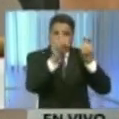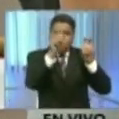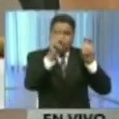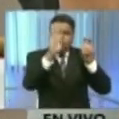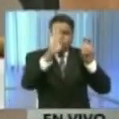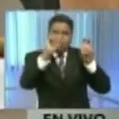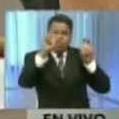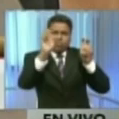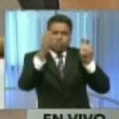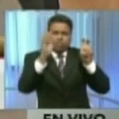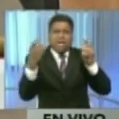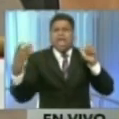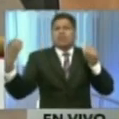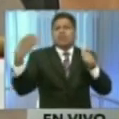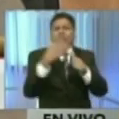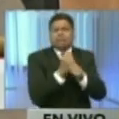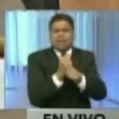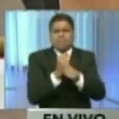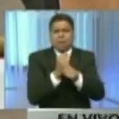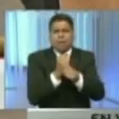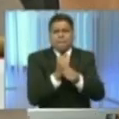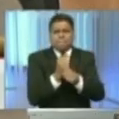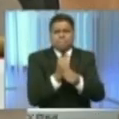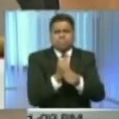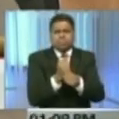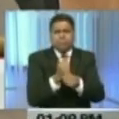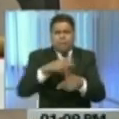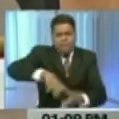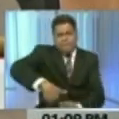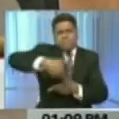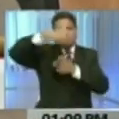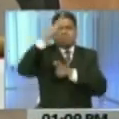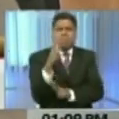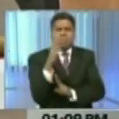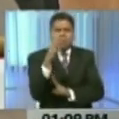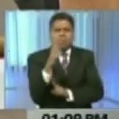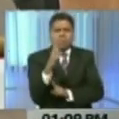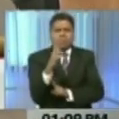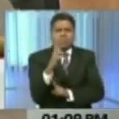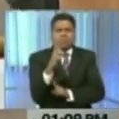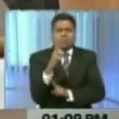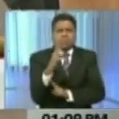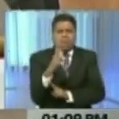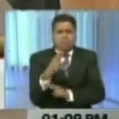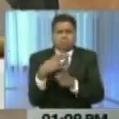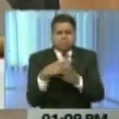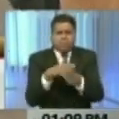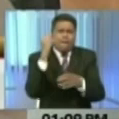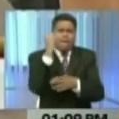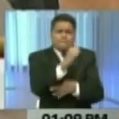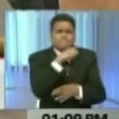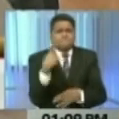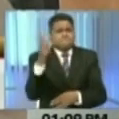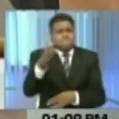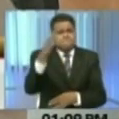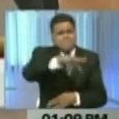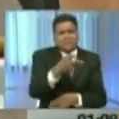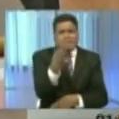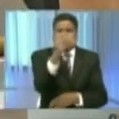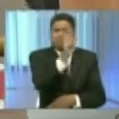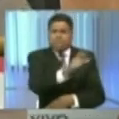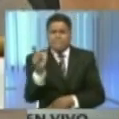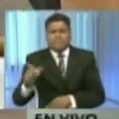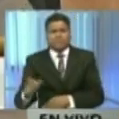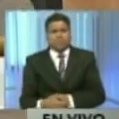de destrucción masiva, pero solo, esto ya fuera de comillas, dos días antes, un equipo